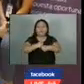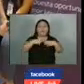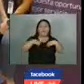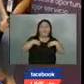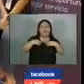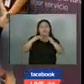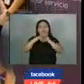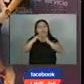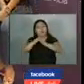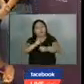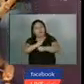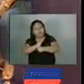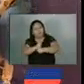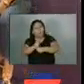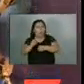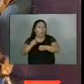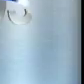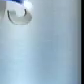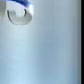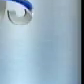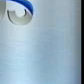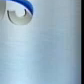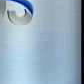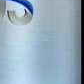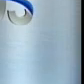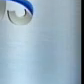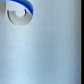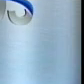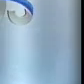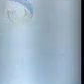vida, vivienda, AXA Car y servicios empresariales.